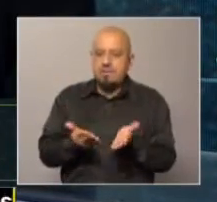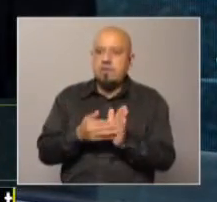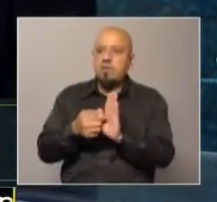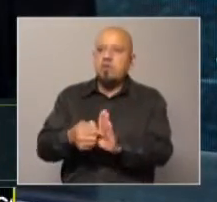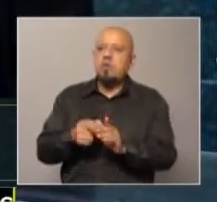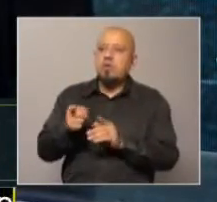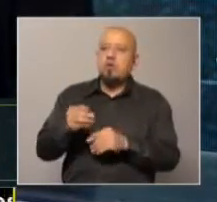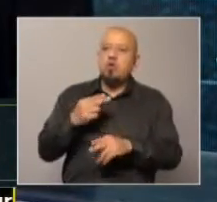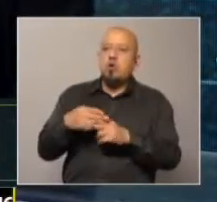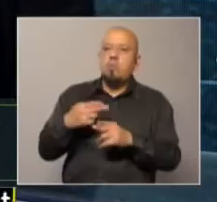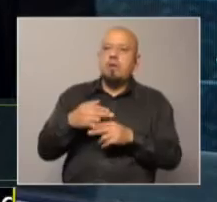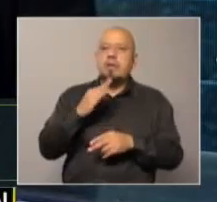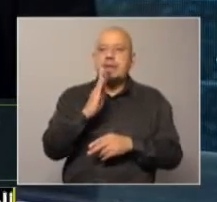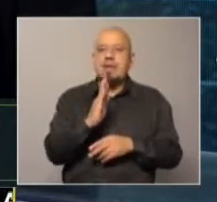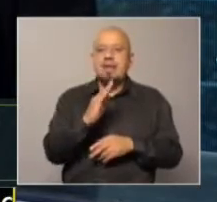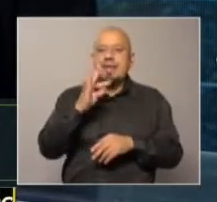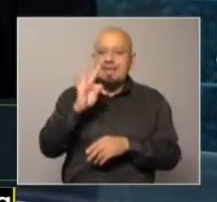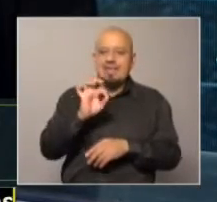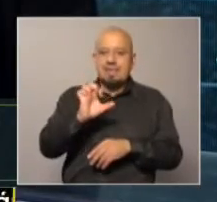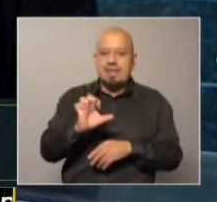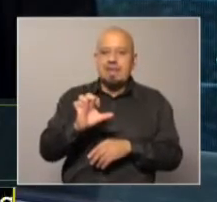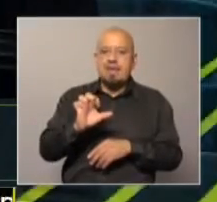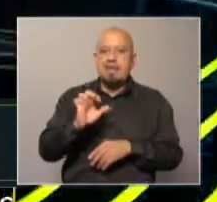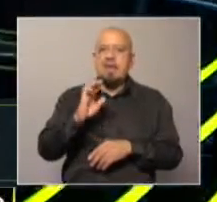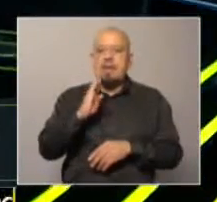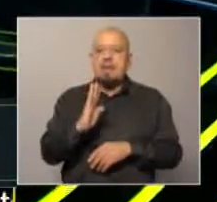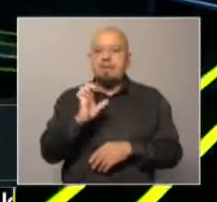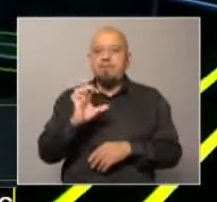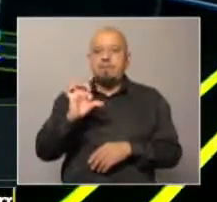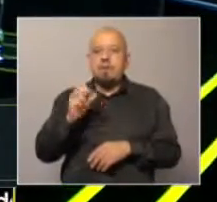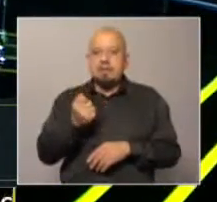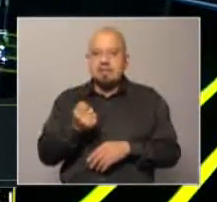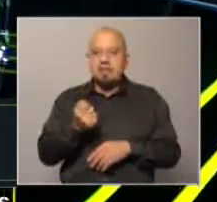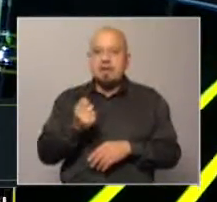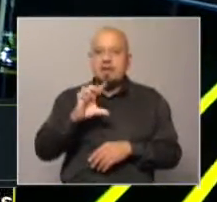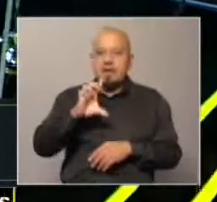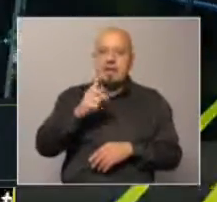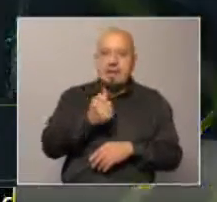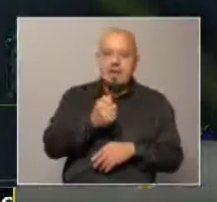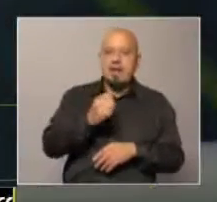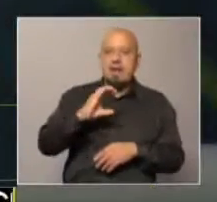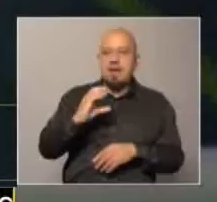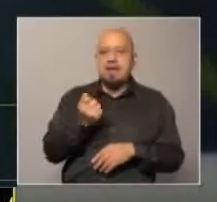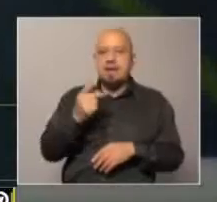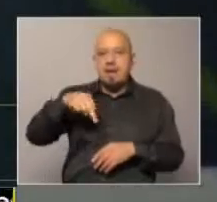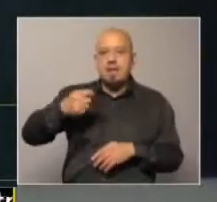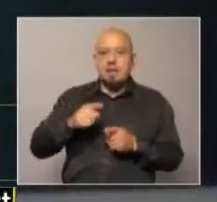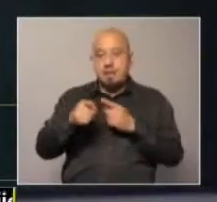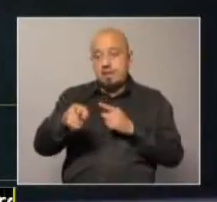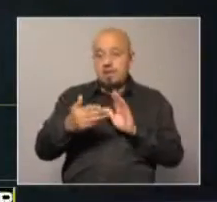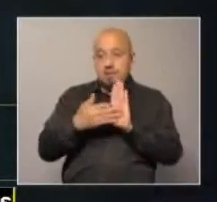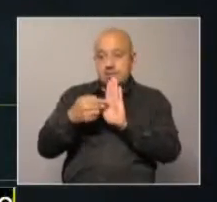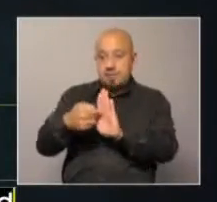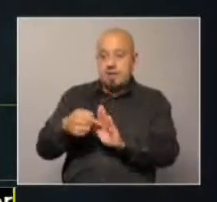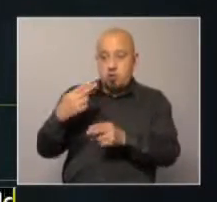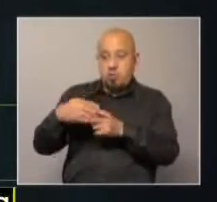la gana, afectaciones subjetivas del encierro en la adolescencia, se decidió a través de 12 historias plantear la problemática del encierro en